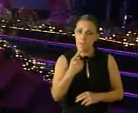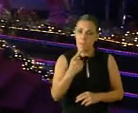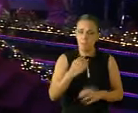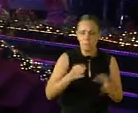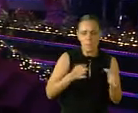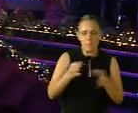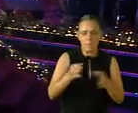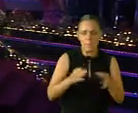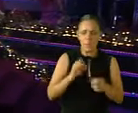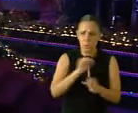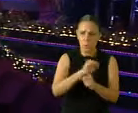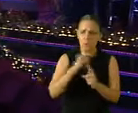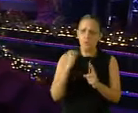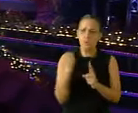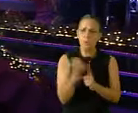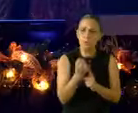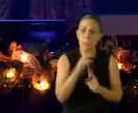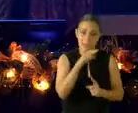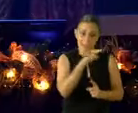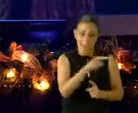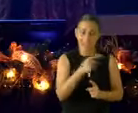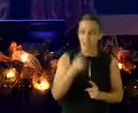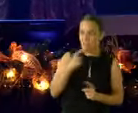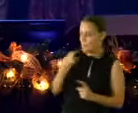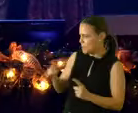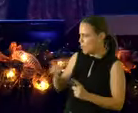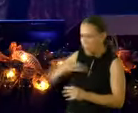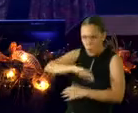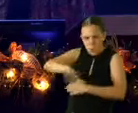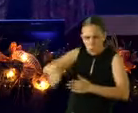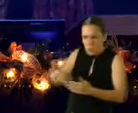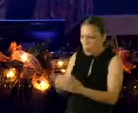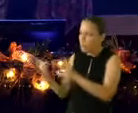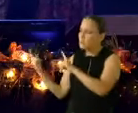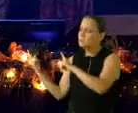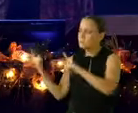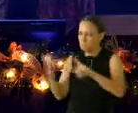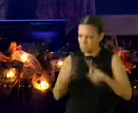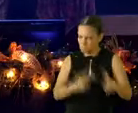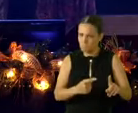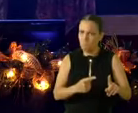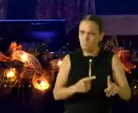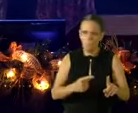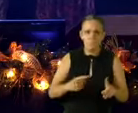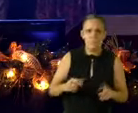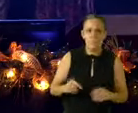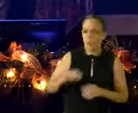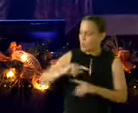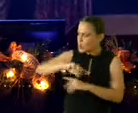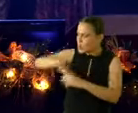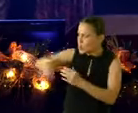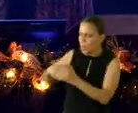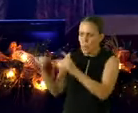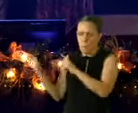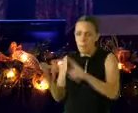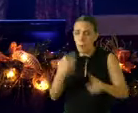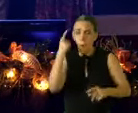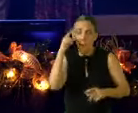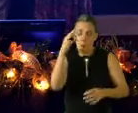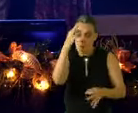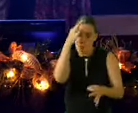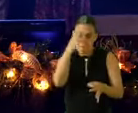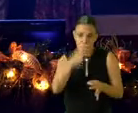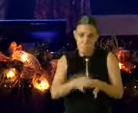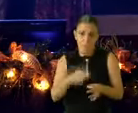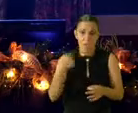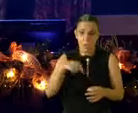dijo, todos van a entrar, ninguno se va a quedar afuera. Así es que por la fe de nuestro apóstol, la creencia, así fue